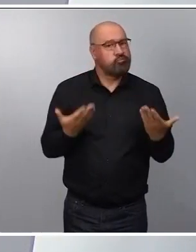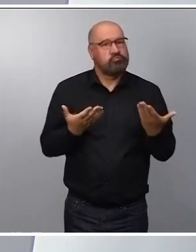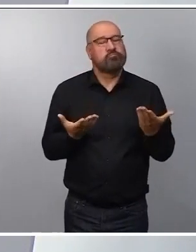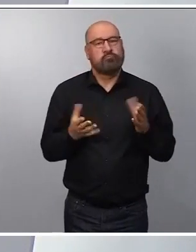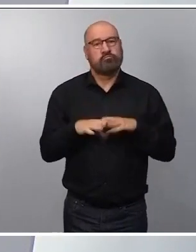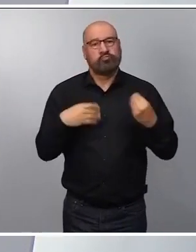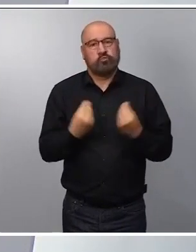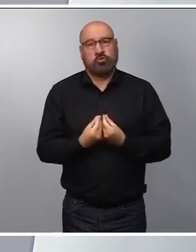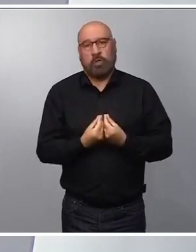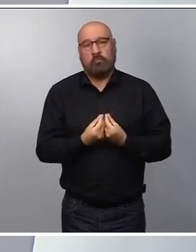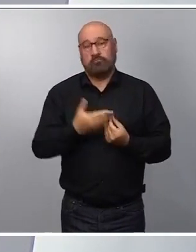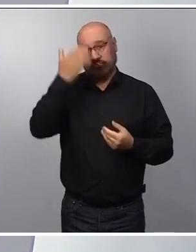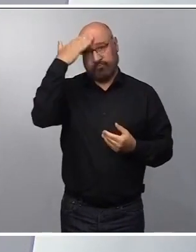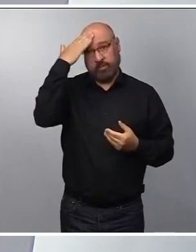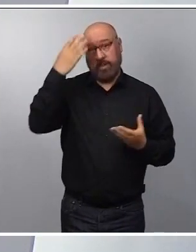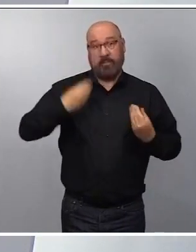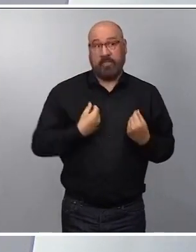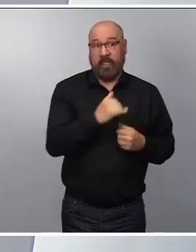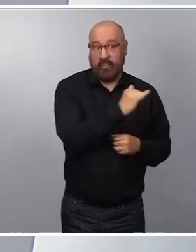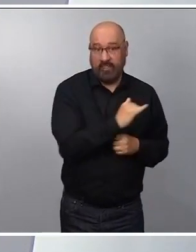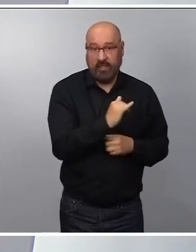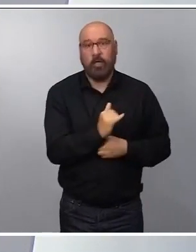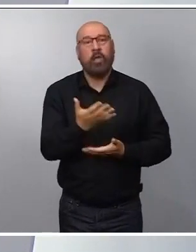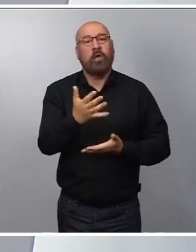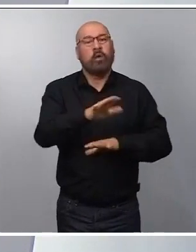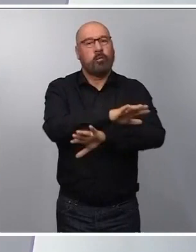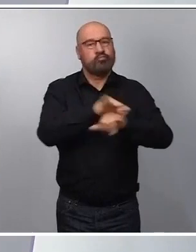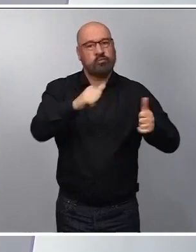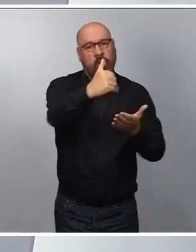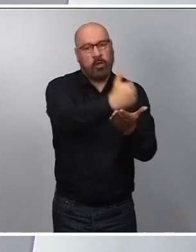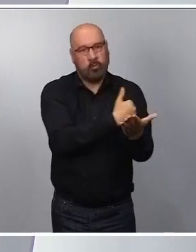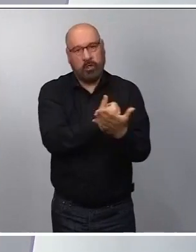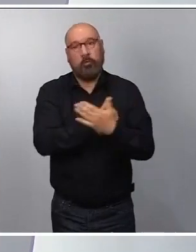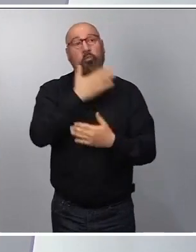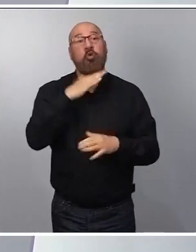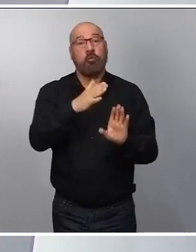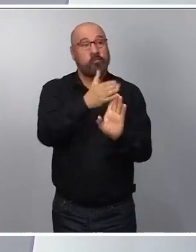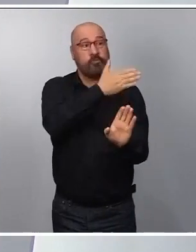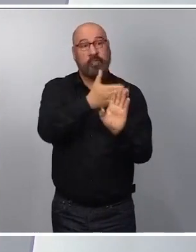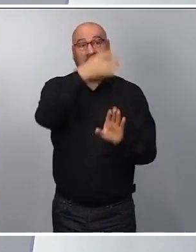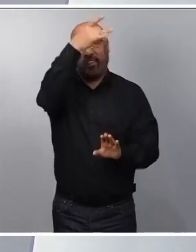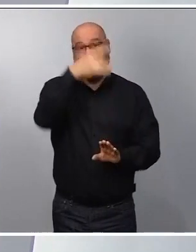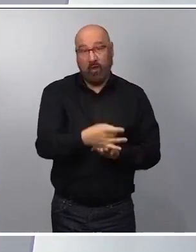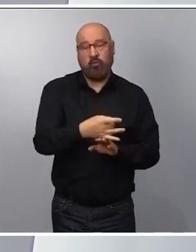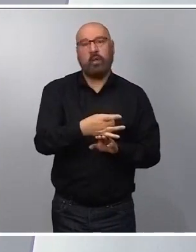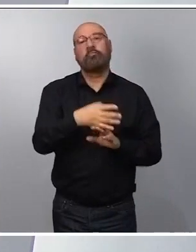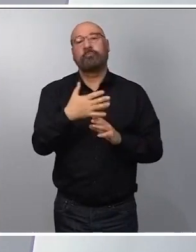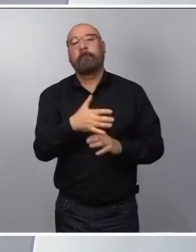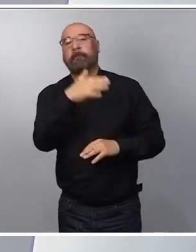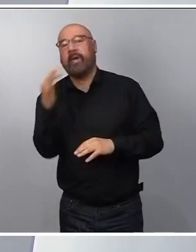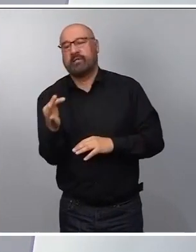recuperar o máximo das ayudas públicas e reembolsar a súa deuda e, ao mesmo tempo, contribuir a protección social.